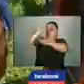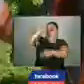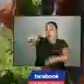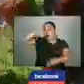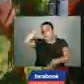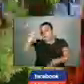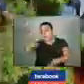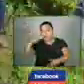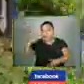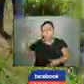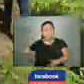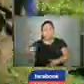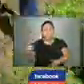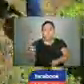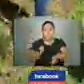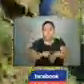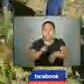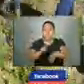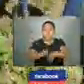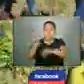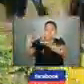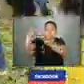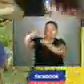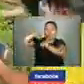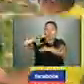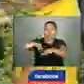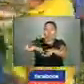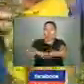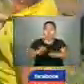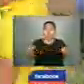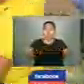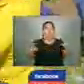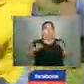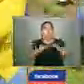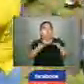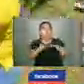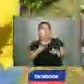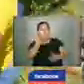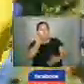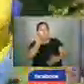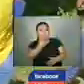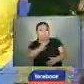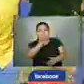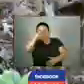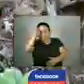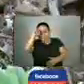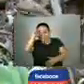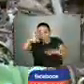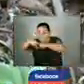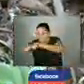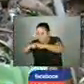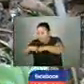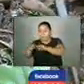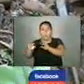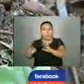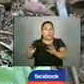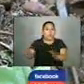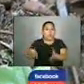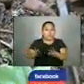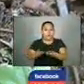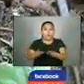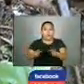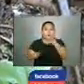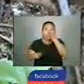trabajar contrarreloj para evitar que el lodo siga avanzando. Además, deben de realizarse tareas de mitigación para luego buscar una